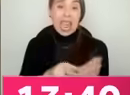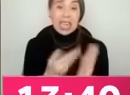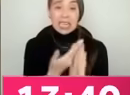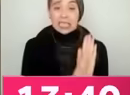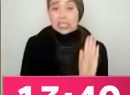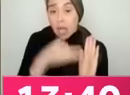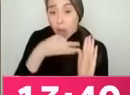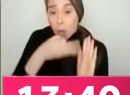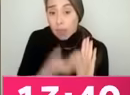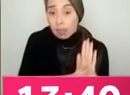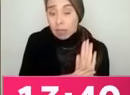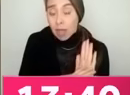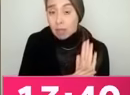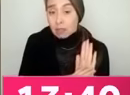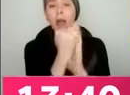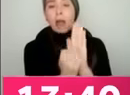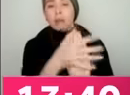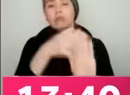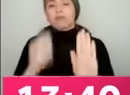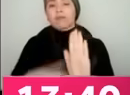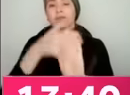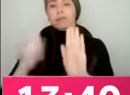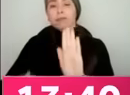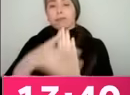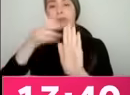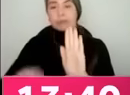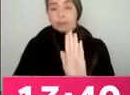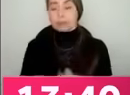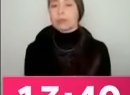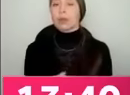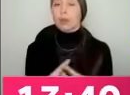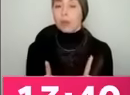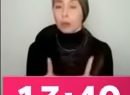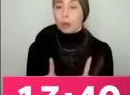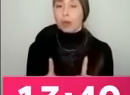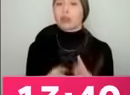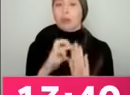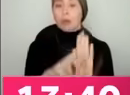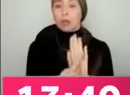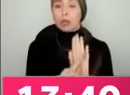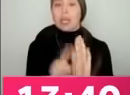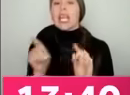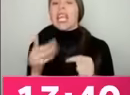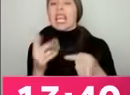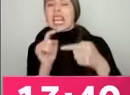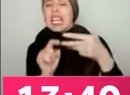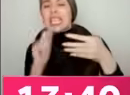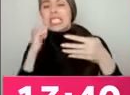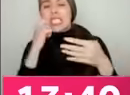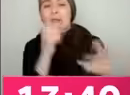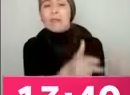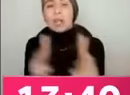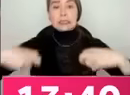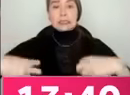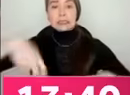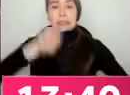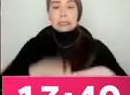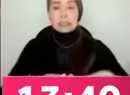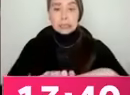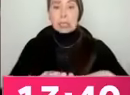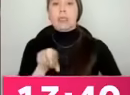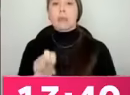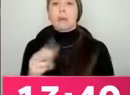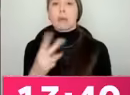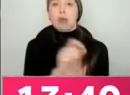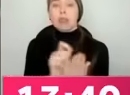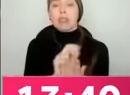ha generado mucha polémica esta presentación de censura que hizo el diputado independiente Johannes Kaiser, que también contó con la